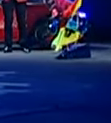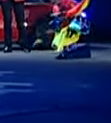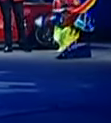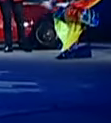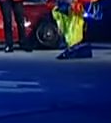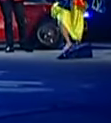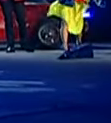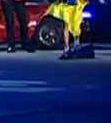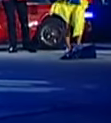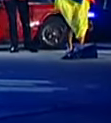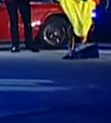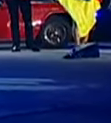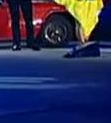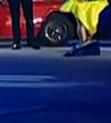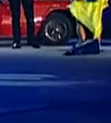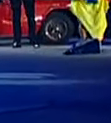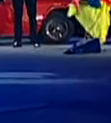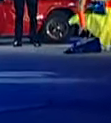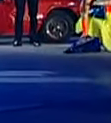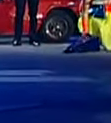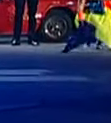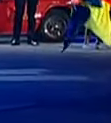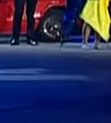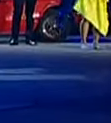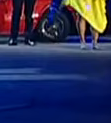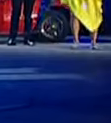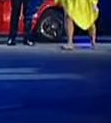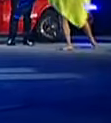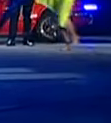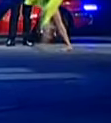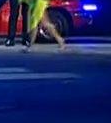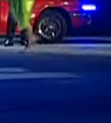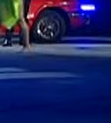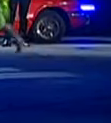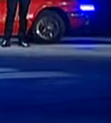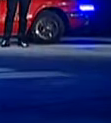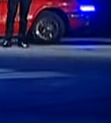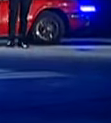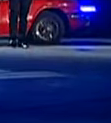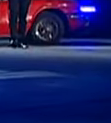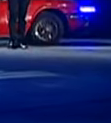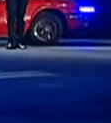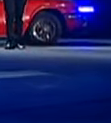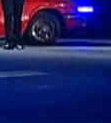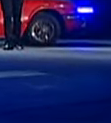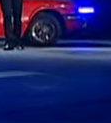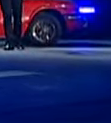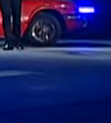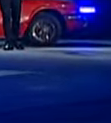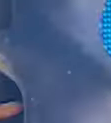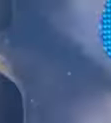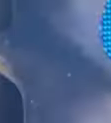en todos sus argumentos y sobre todo para que el espectáculo sea lo más completo posible, no solamente participar y actuar sobre